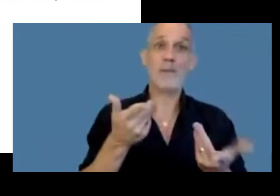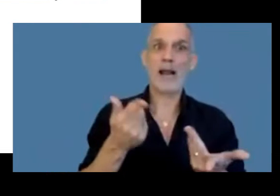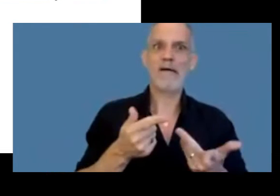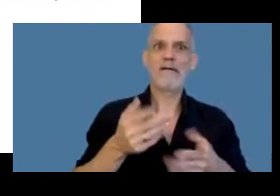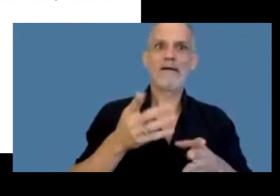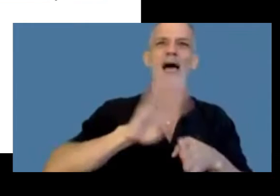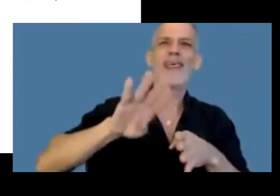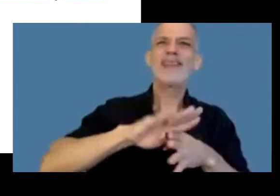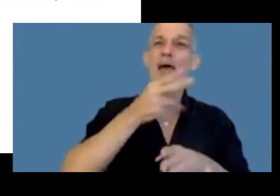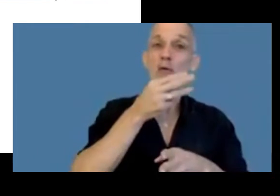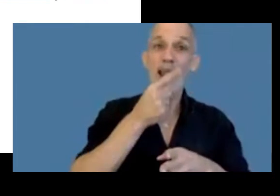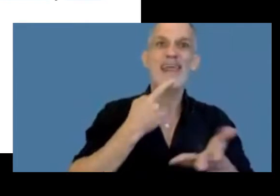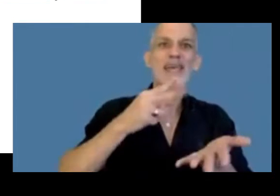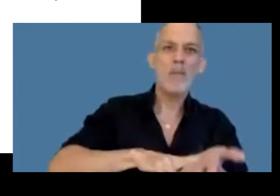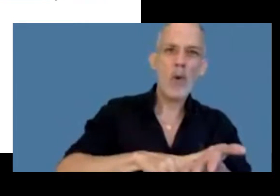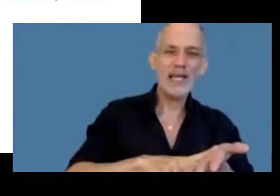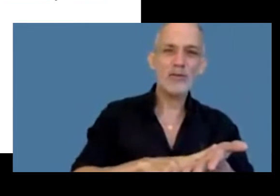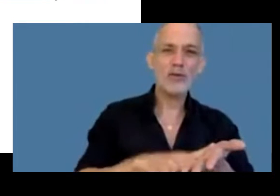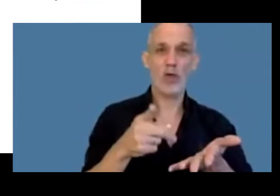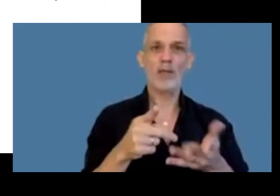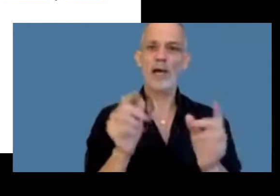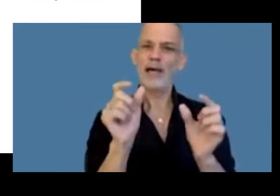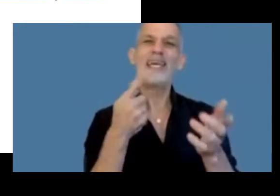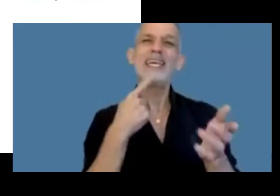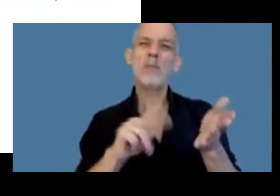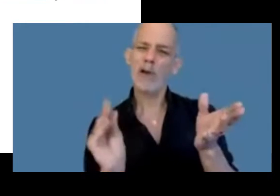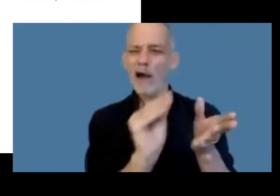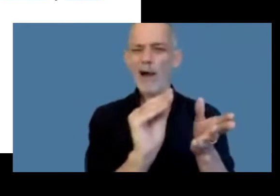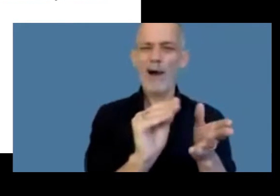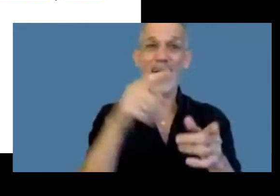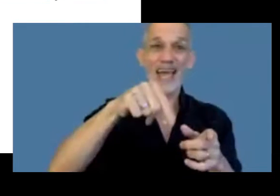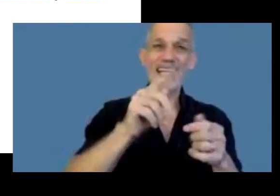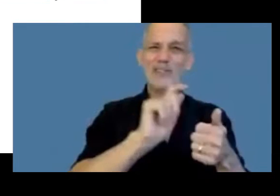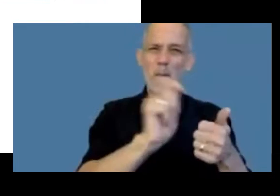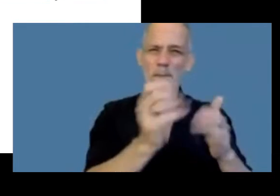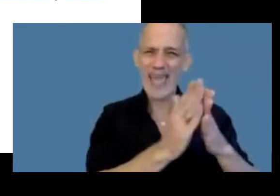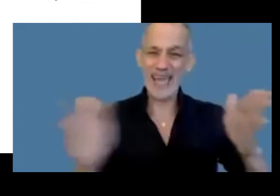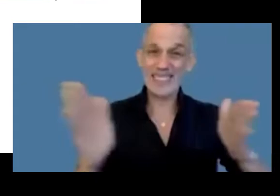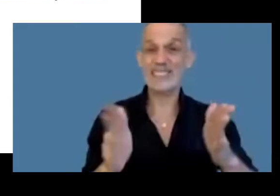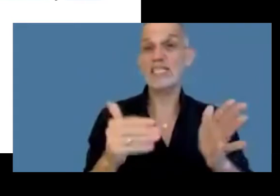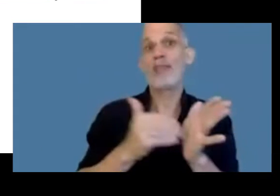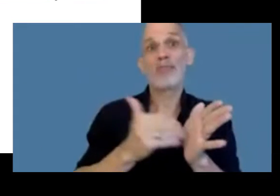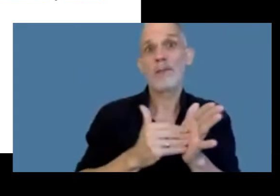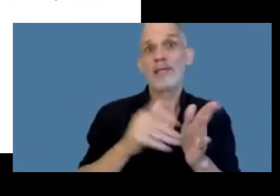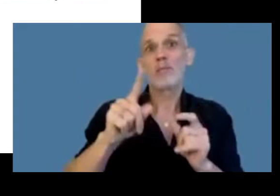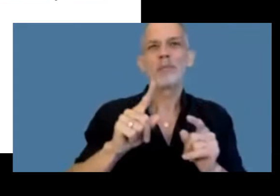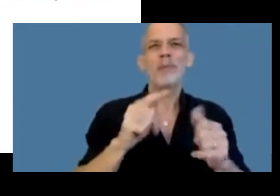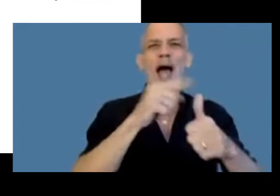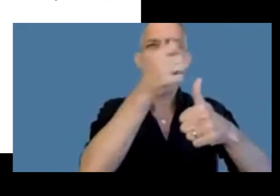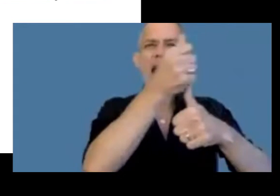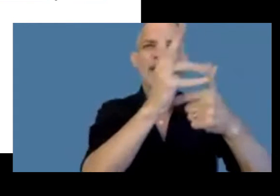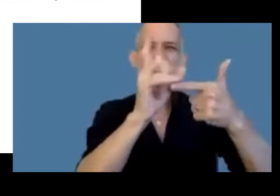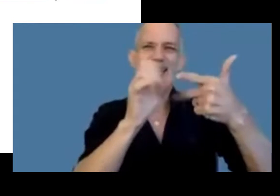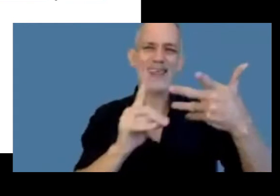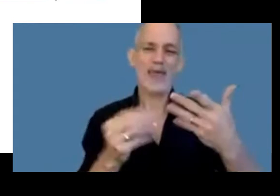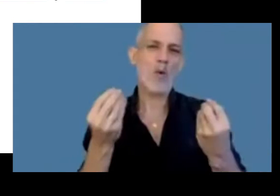deuda impositiva del componente impositivo en esos meses, dependiendo de la categoría del régimen